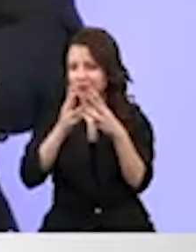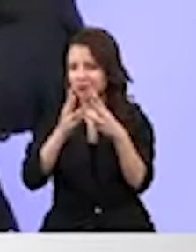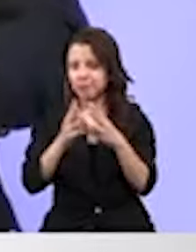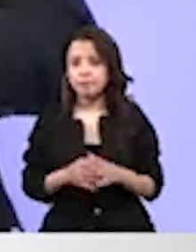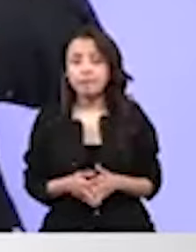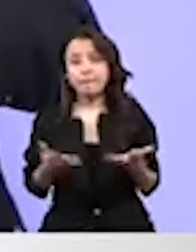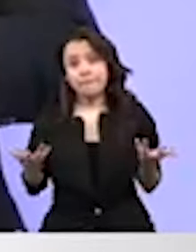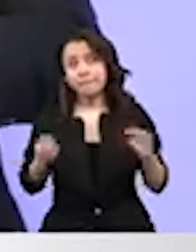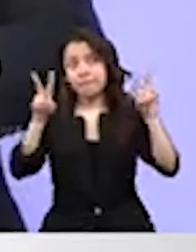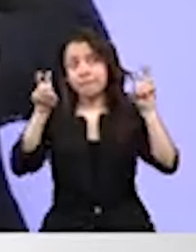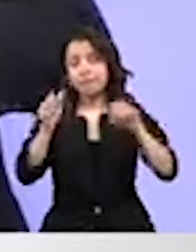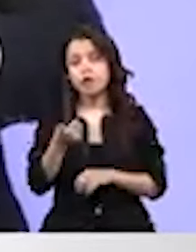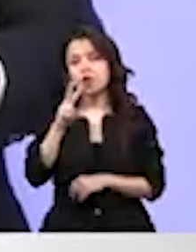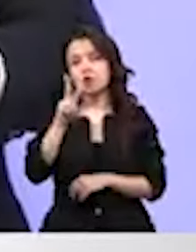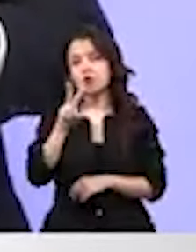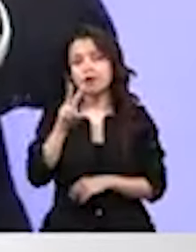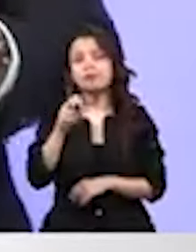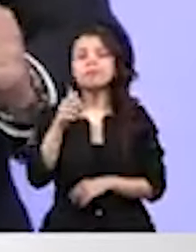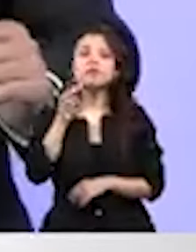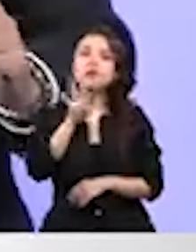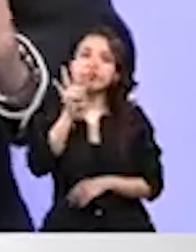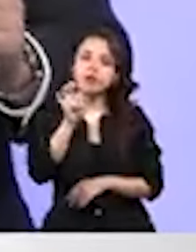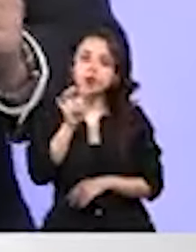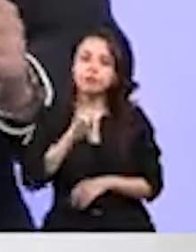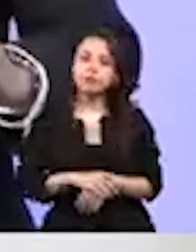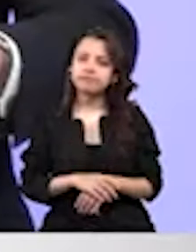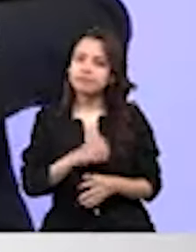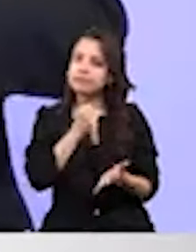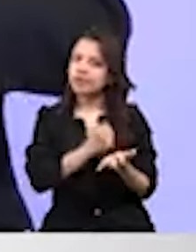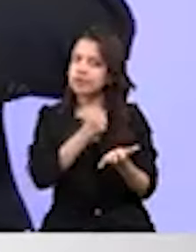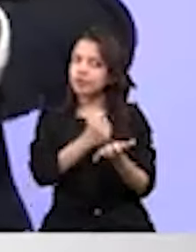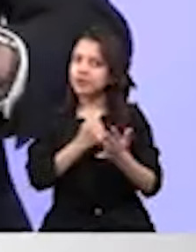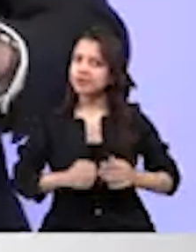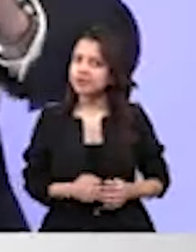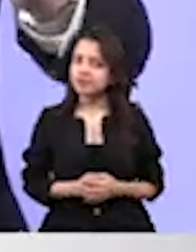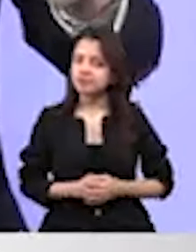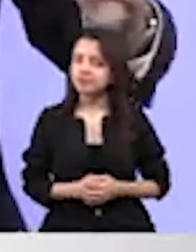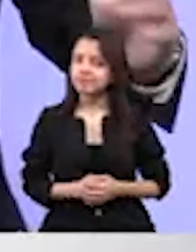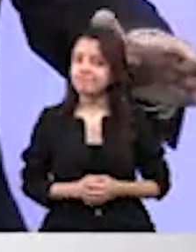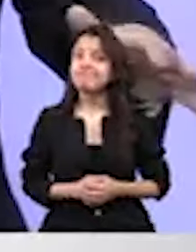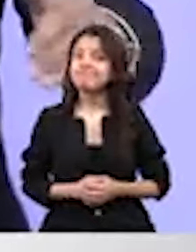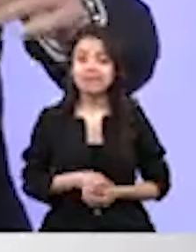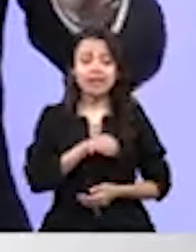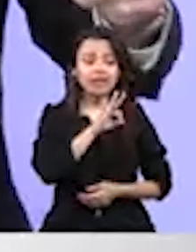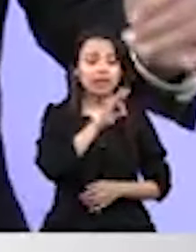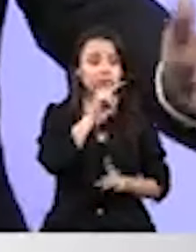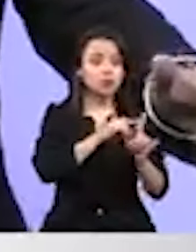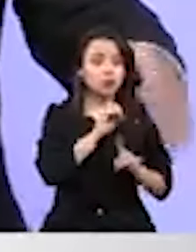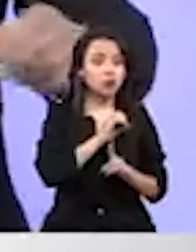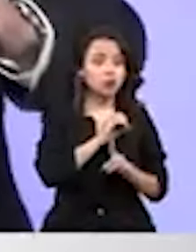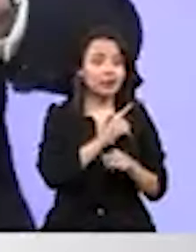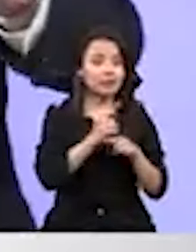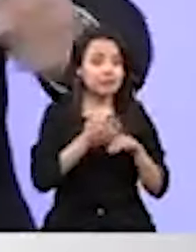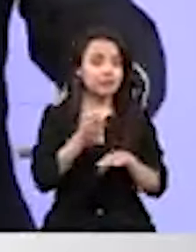Pasaportes. El canciller Murillo lo dijo en la W Radio. Revolcón desde el 3 de octubre, desde la semana